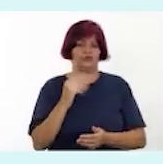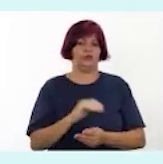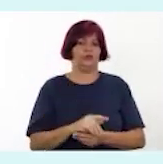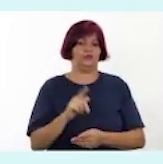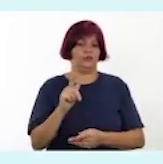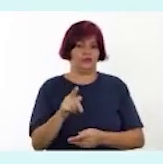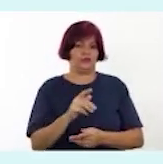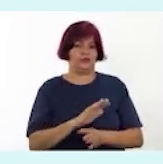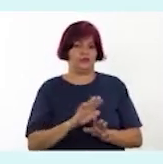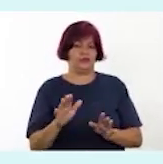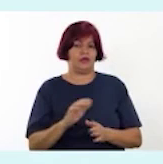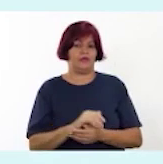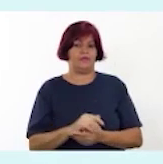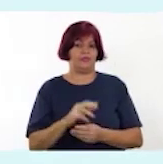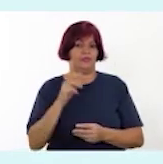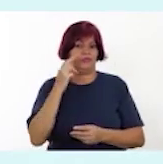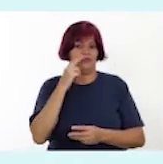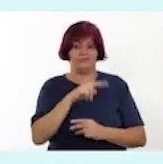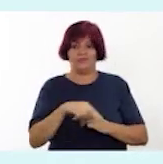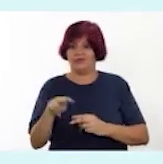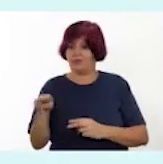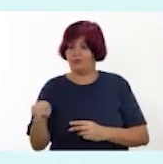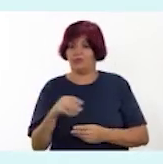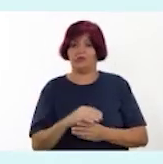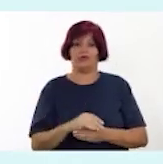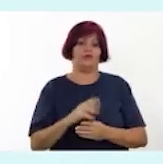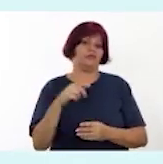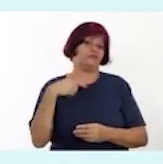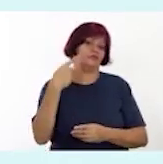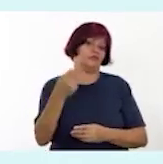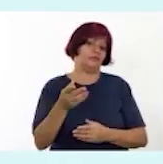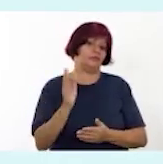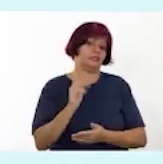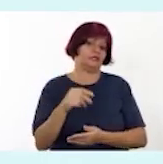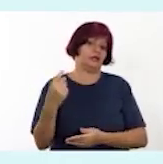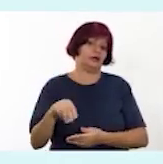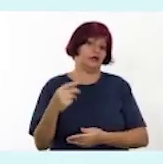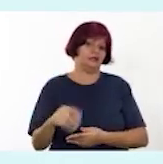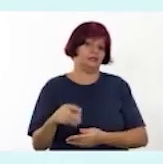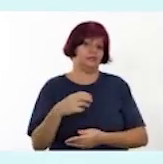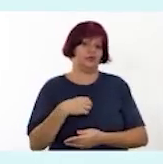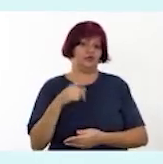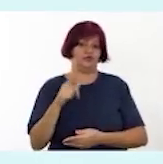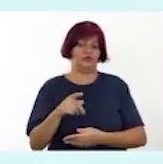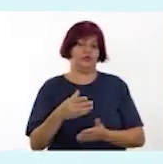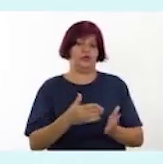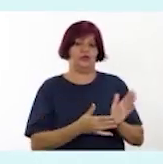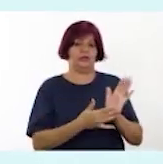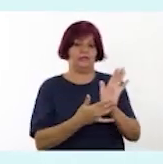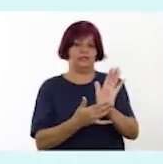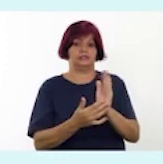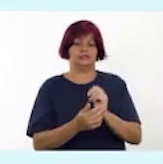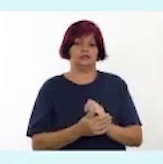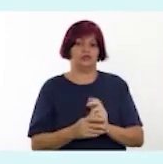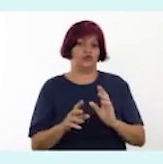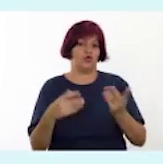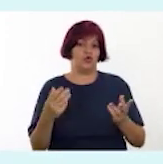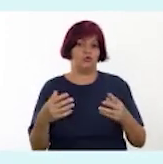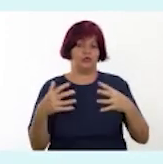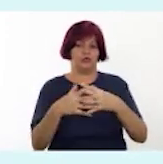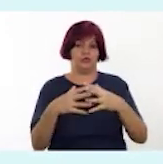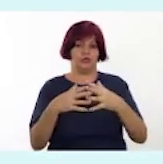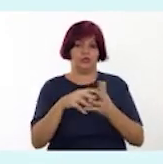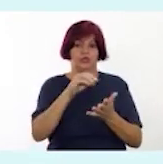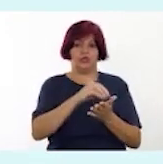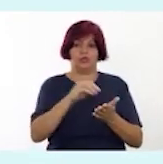que son fundamentales que hay que estar revisando antes de ir a la sistematización, que las tienen ahí en la presentación,